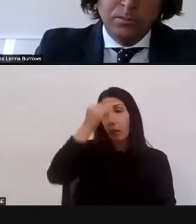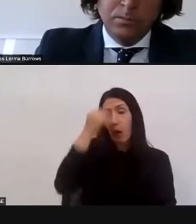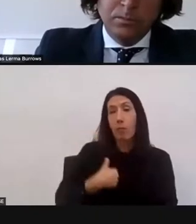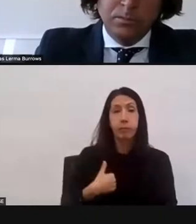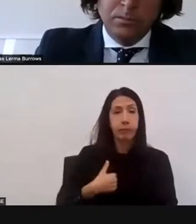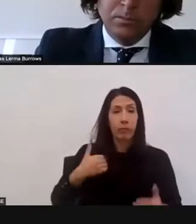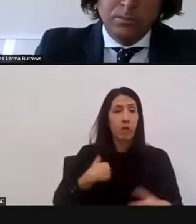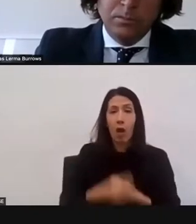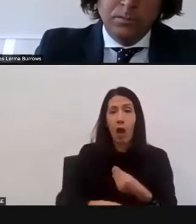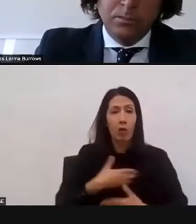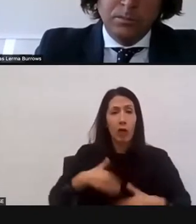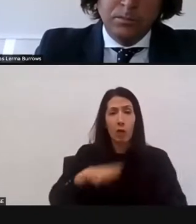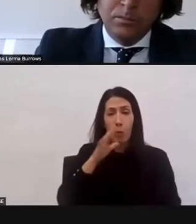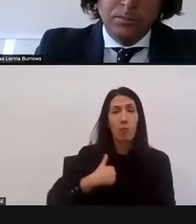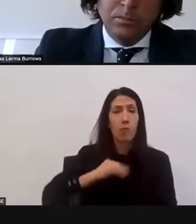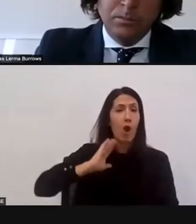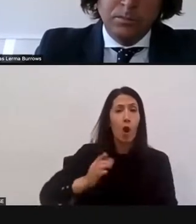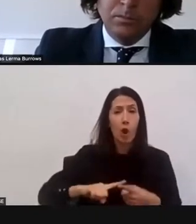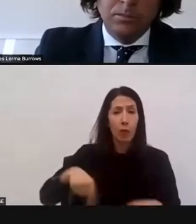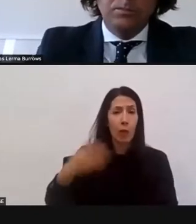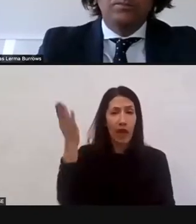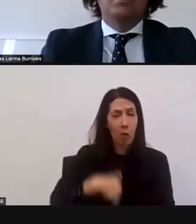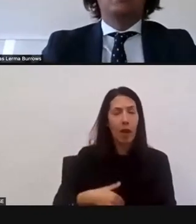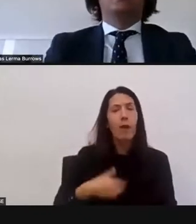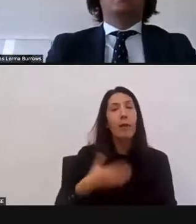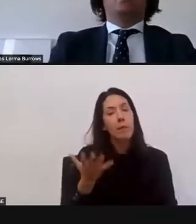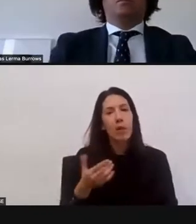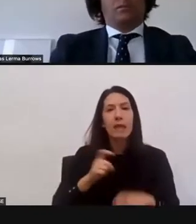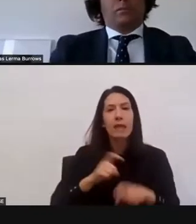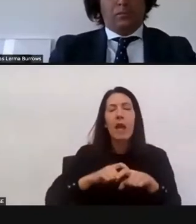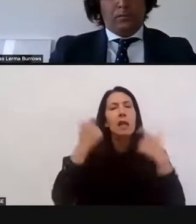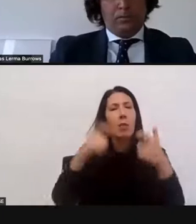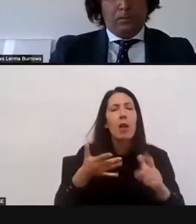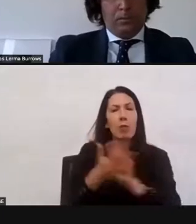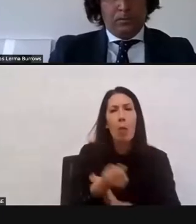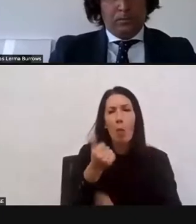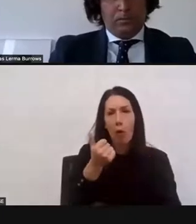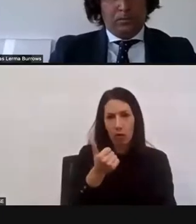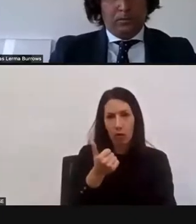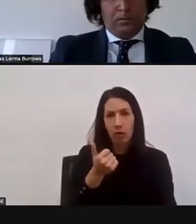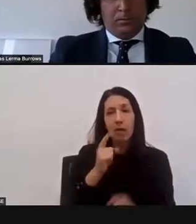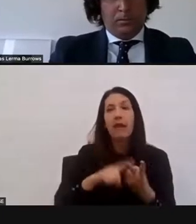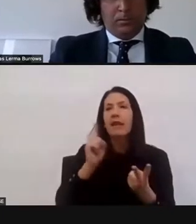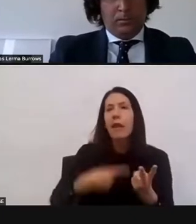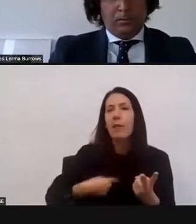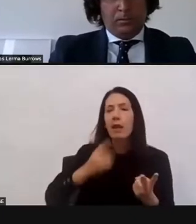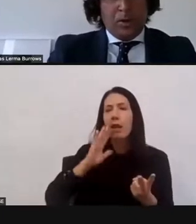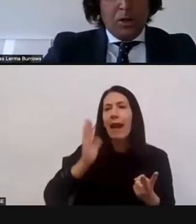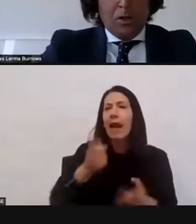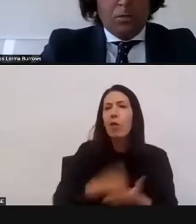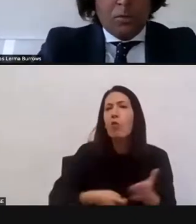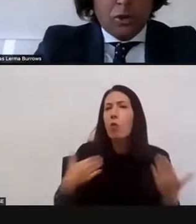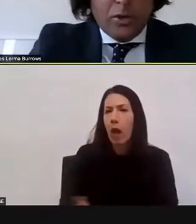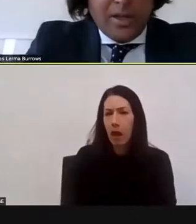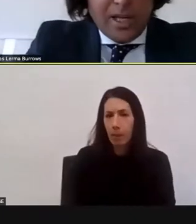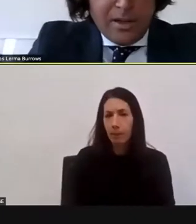bueno, pues vamos a explicar un poco esa tipología y sobre todo también ¿Cómo se castigan este tipo de delitos?